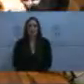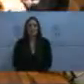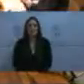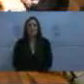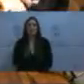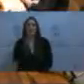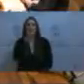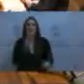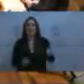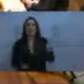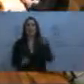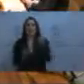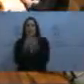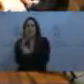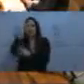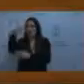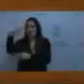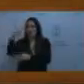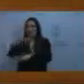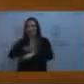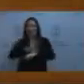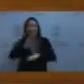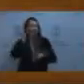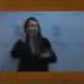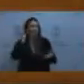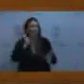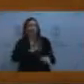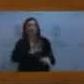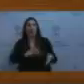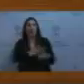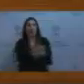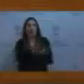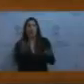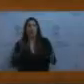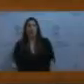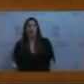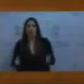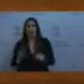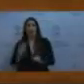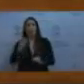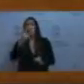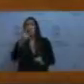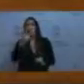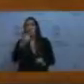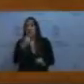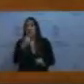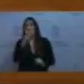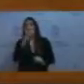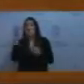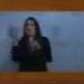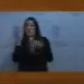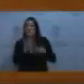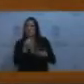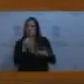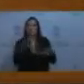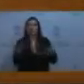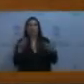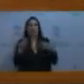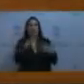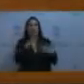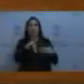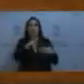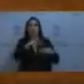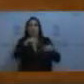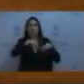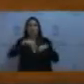Buenos días, presidente, consejera, señorías. Y ante todo, dar la bienvenida y agradecimiento por su presencia a